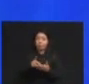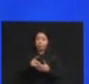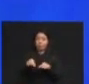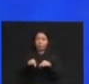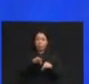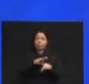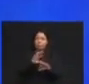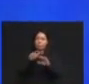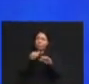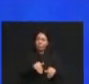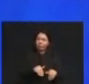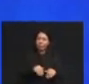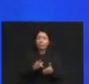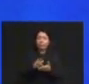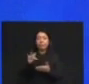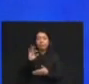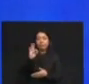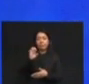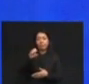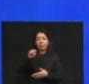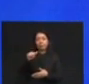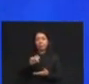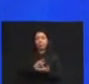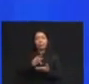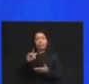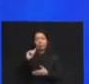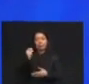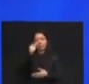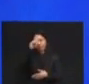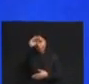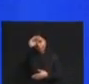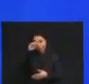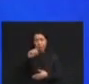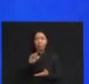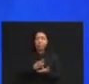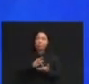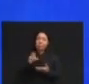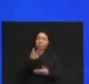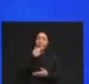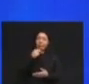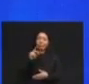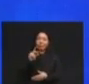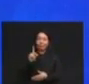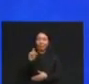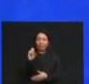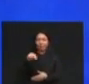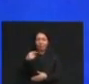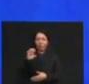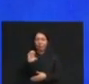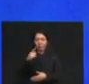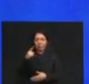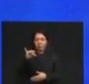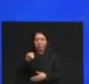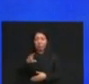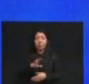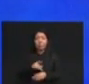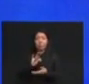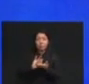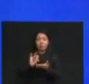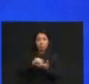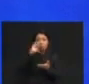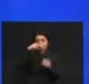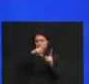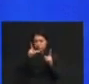Gracias, FEMSA, gracias, Tecnológico de Monterrey, gracias, don Eugenio, por construir un México mejor y mucho